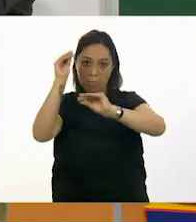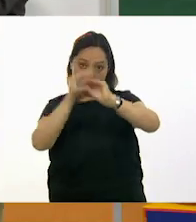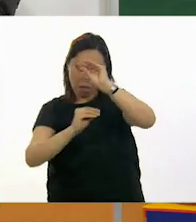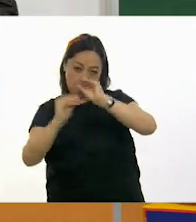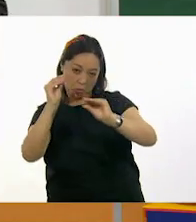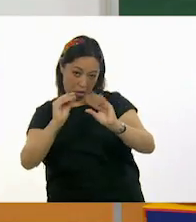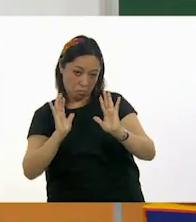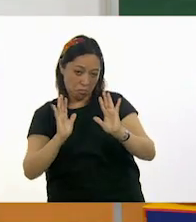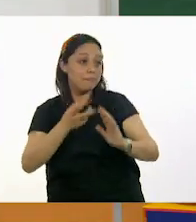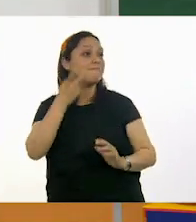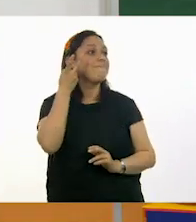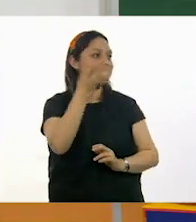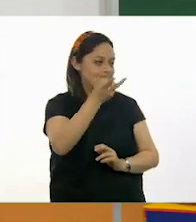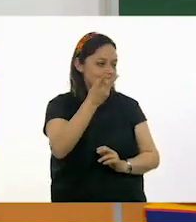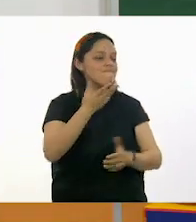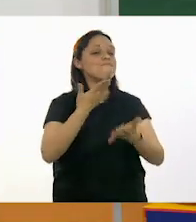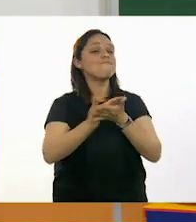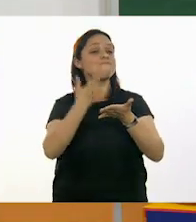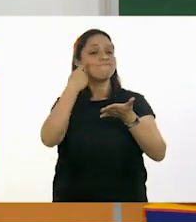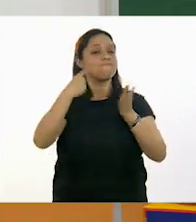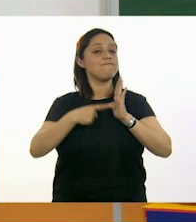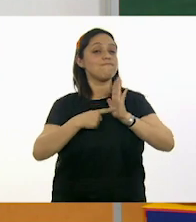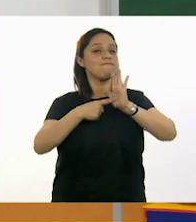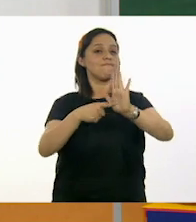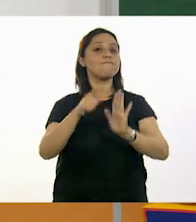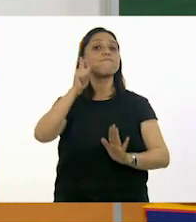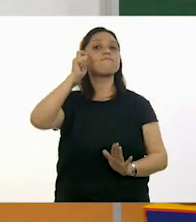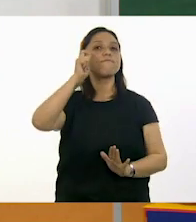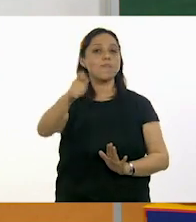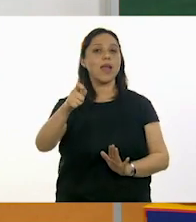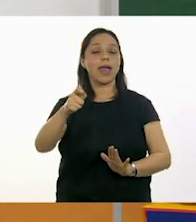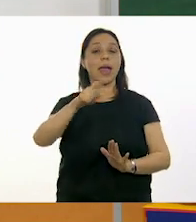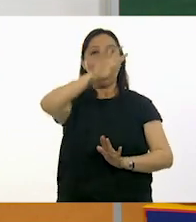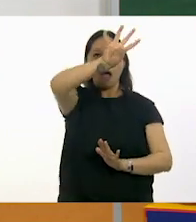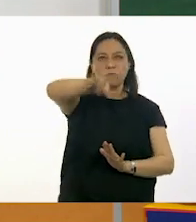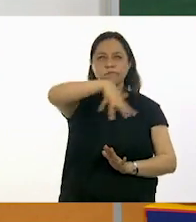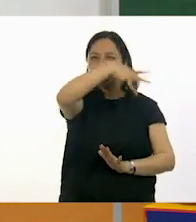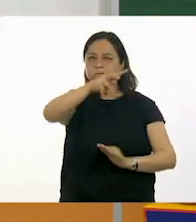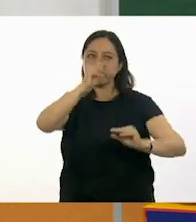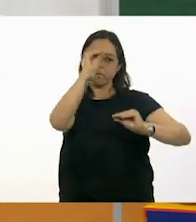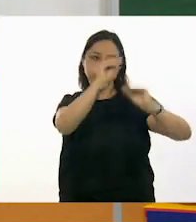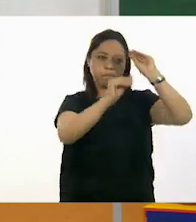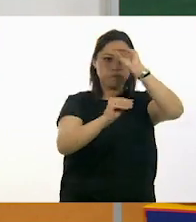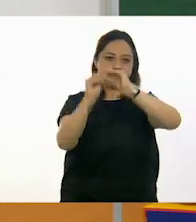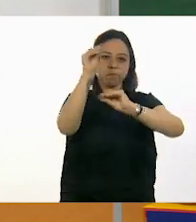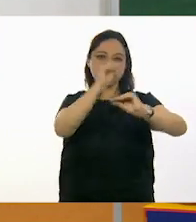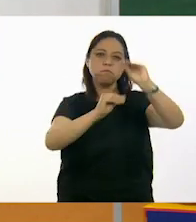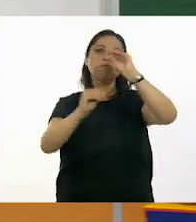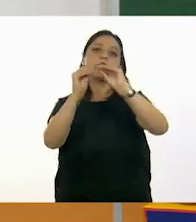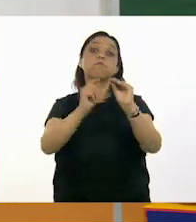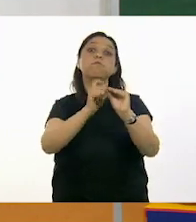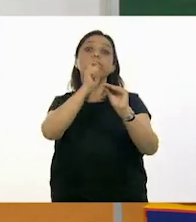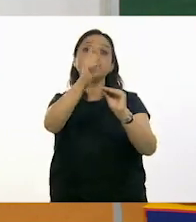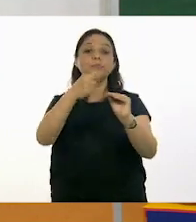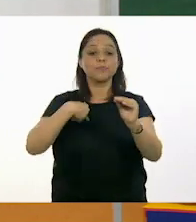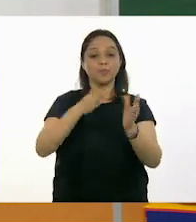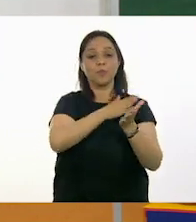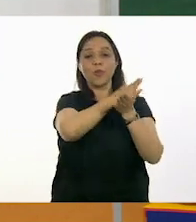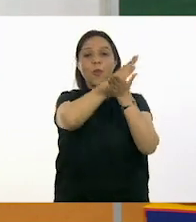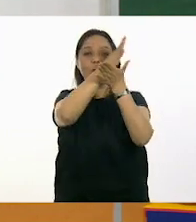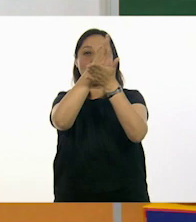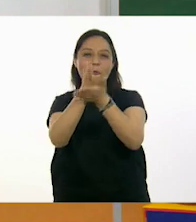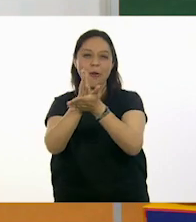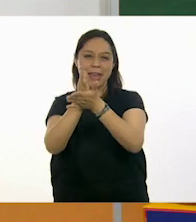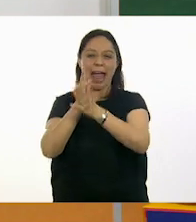Exacto. Esta ocasión les traigo preparado un llenado de tablas. Gracias a qué, ¿qué crees que yo fui al mundo de las